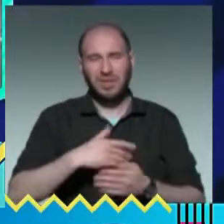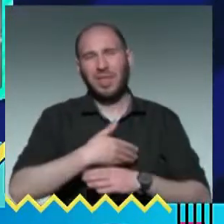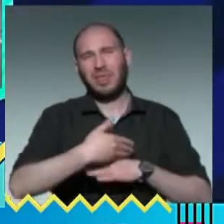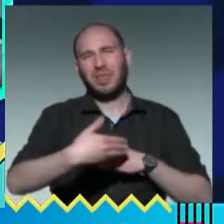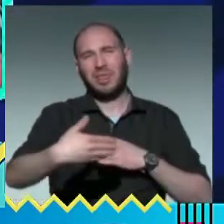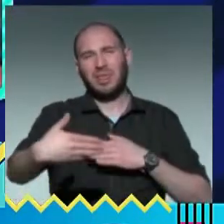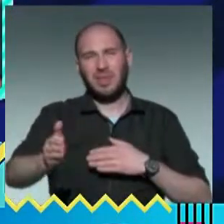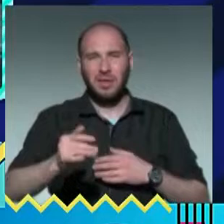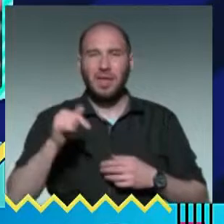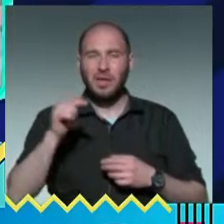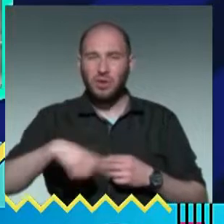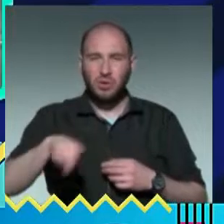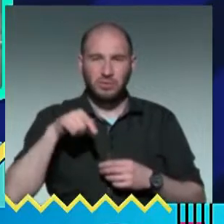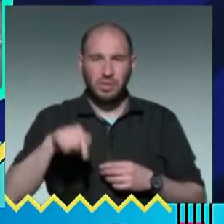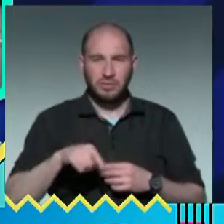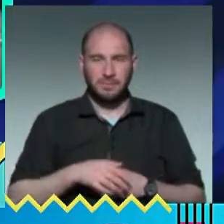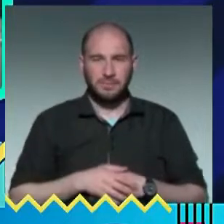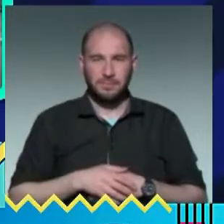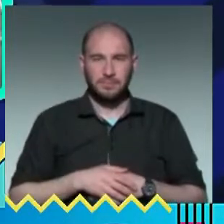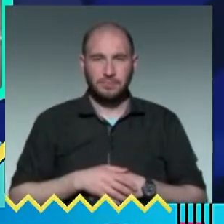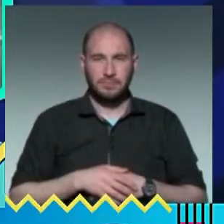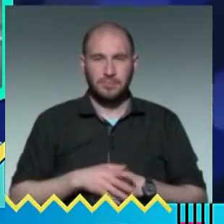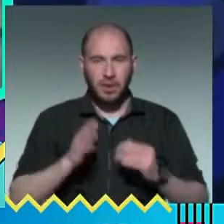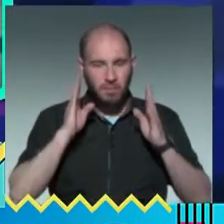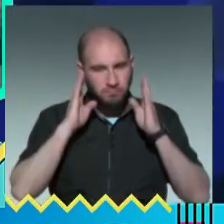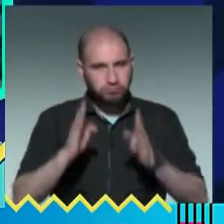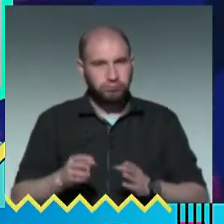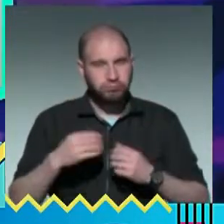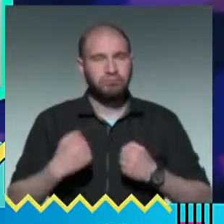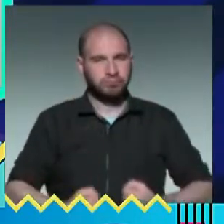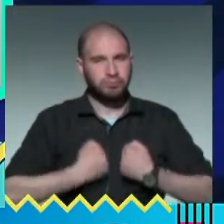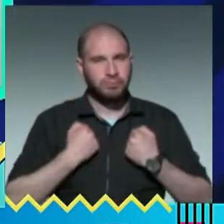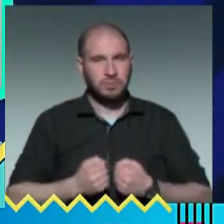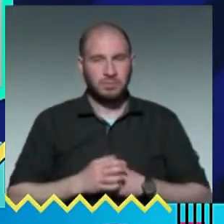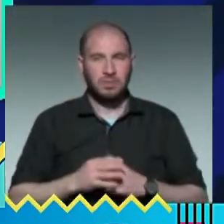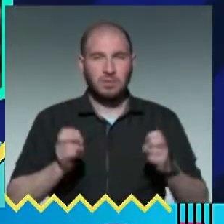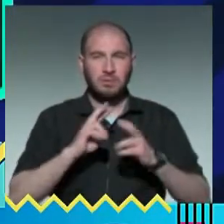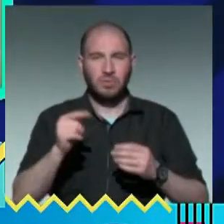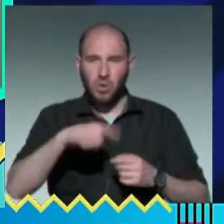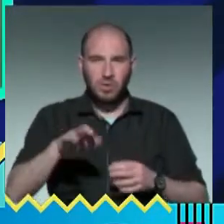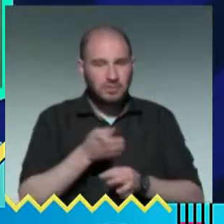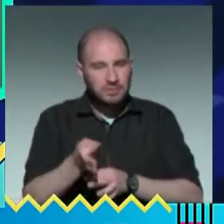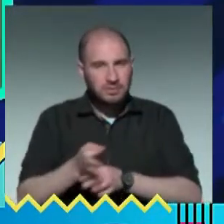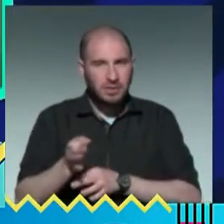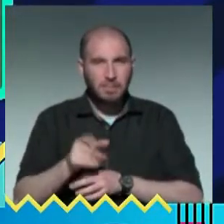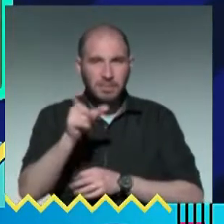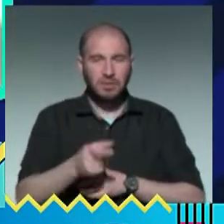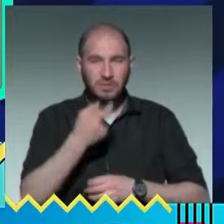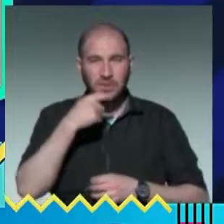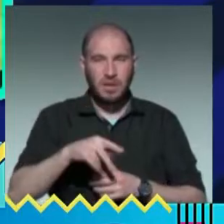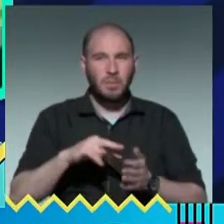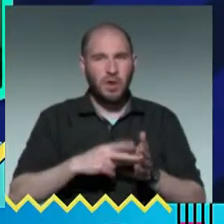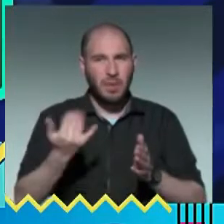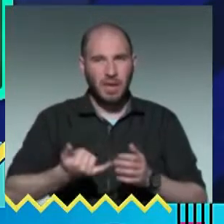largos, digamos, es la que tenemos que hacer fuerte hincapié en la toma de conciencia. El mendocino además tiene un